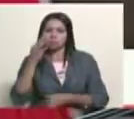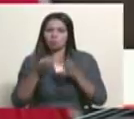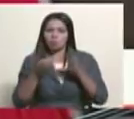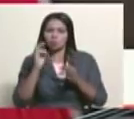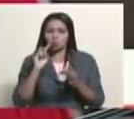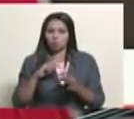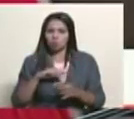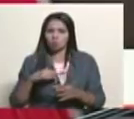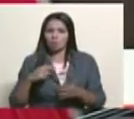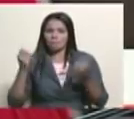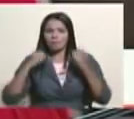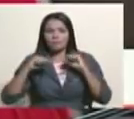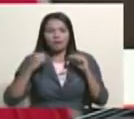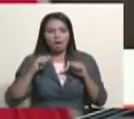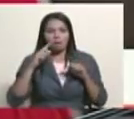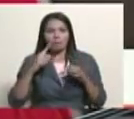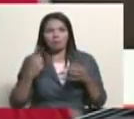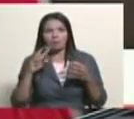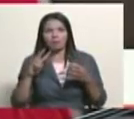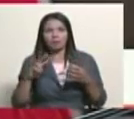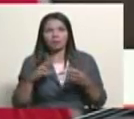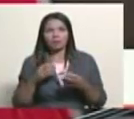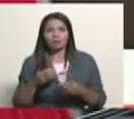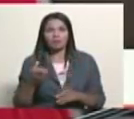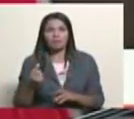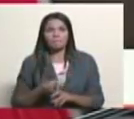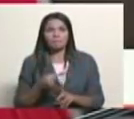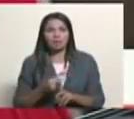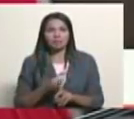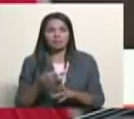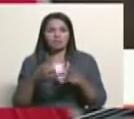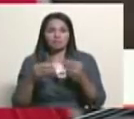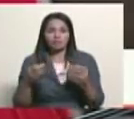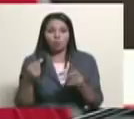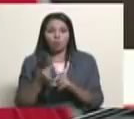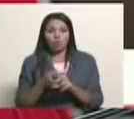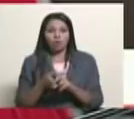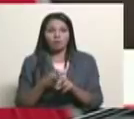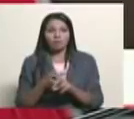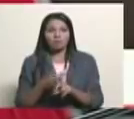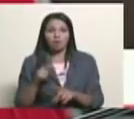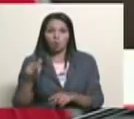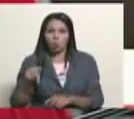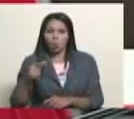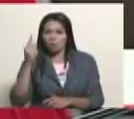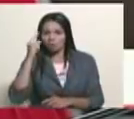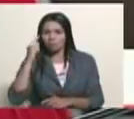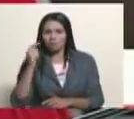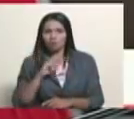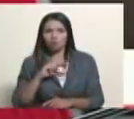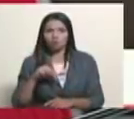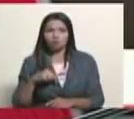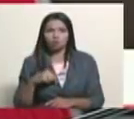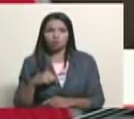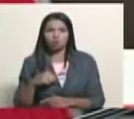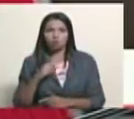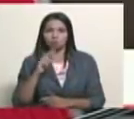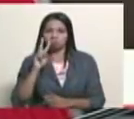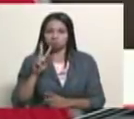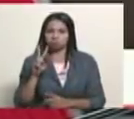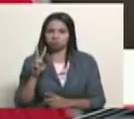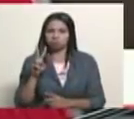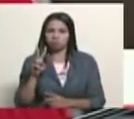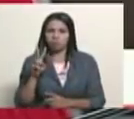venido preparando para esta batalla o para todas las batallas, y hoy día, cuando el imperialismo